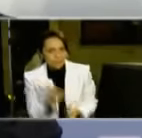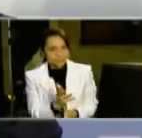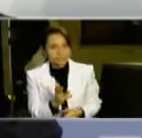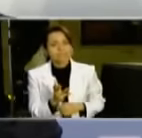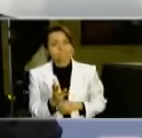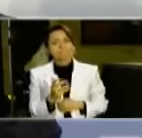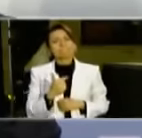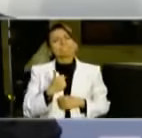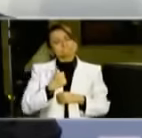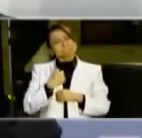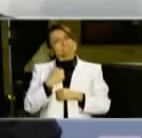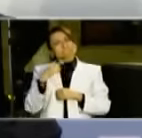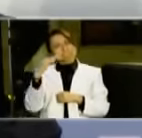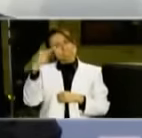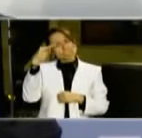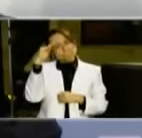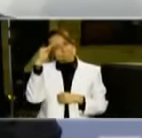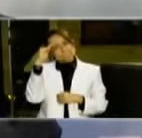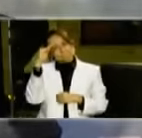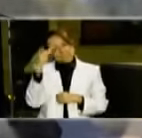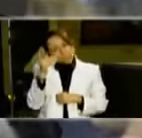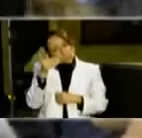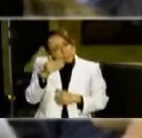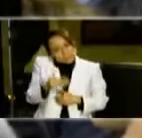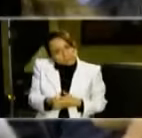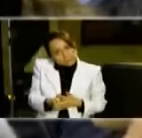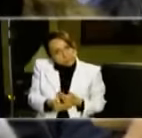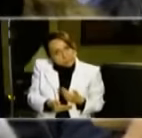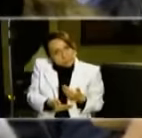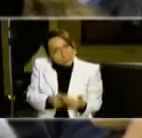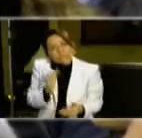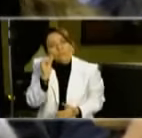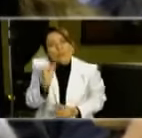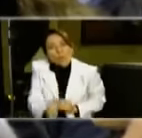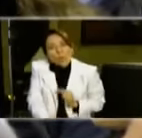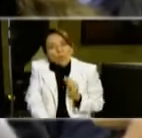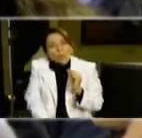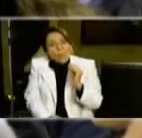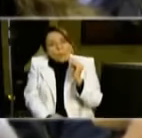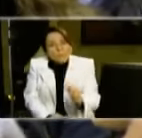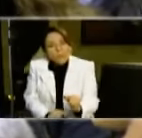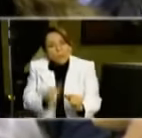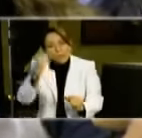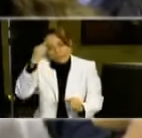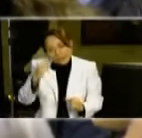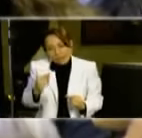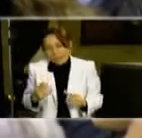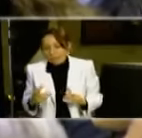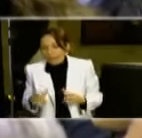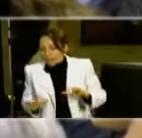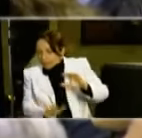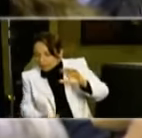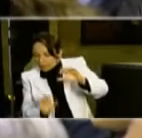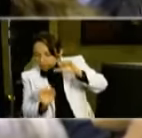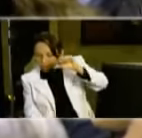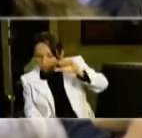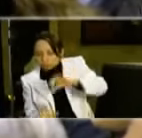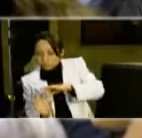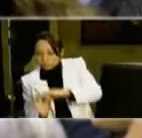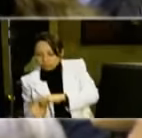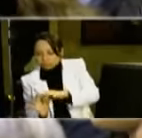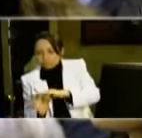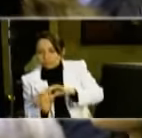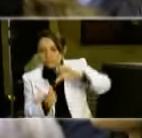dar paso a esas integraciones es hoy más realista que plantearse nuevamente el gran proyecto bolivariano como la